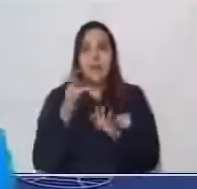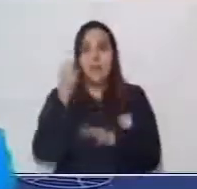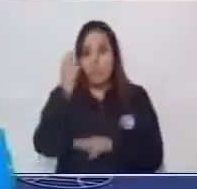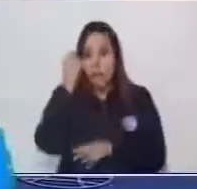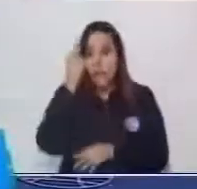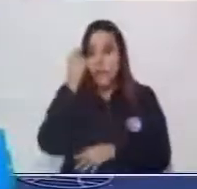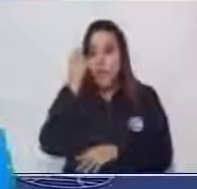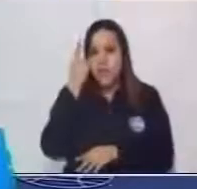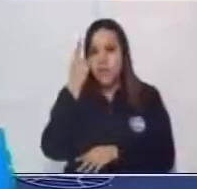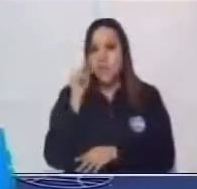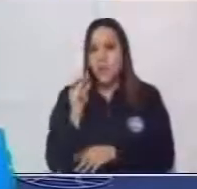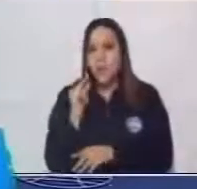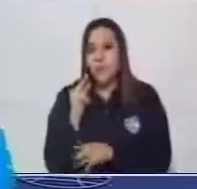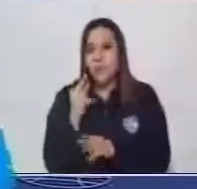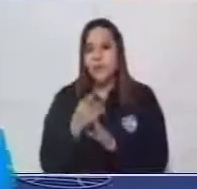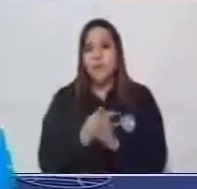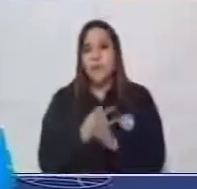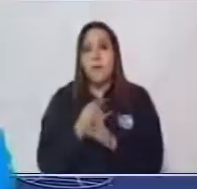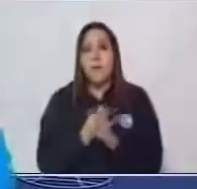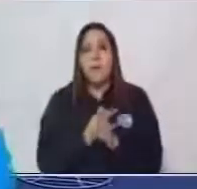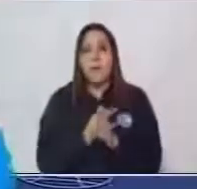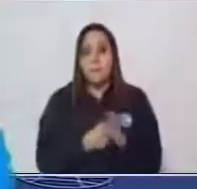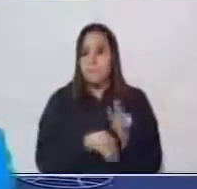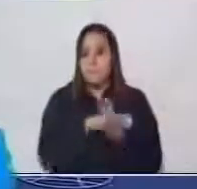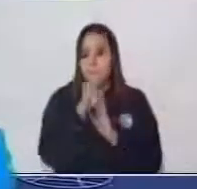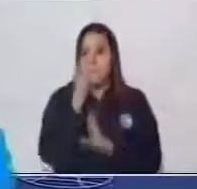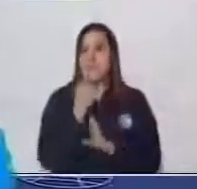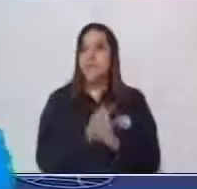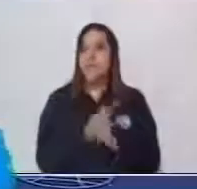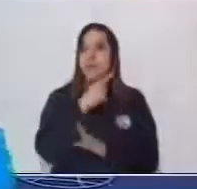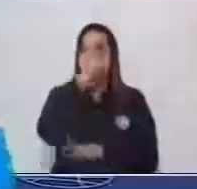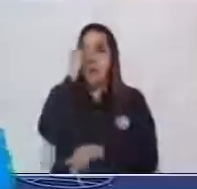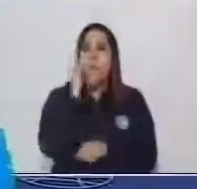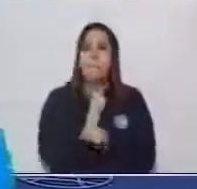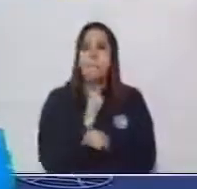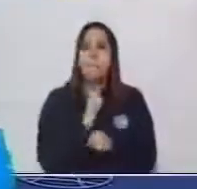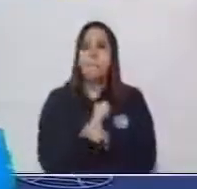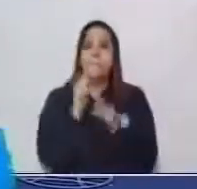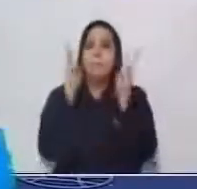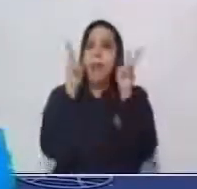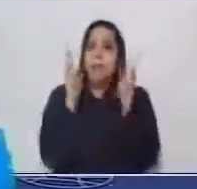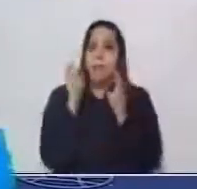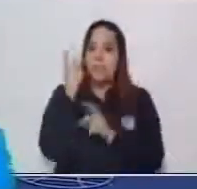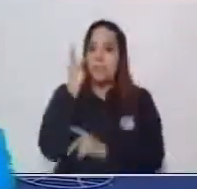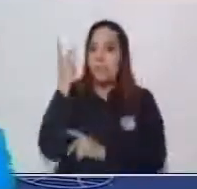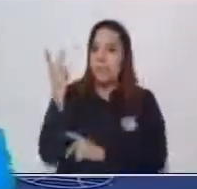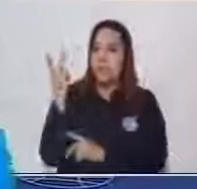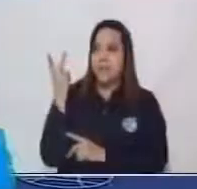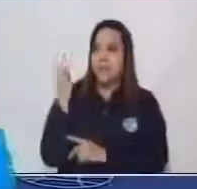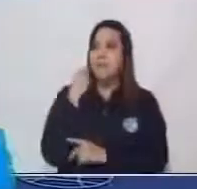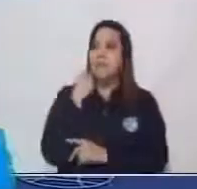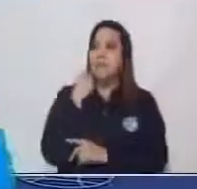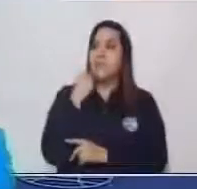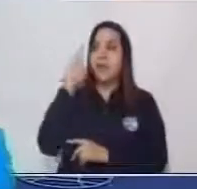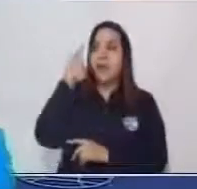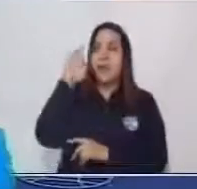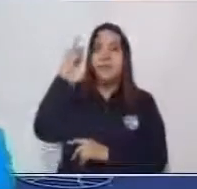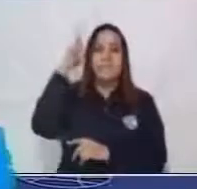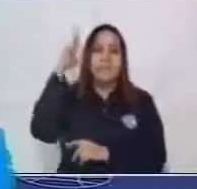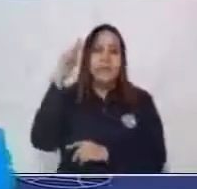más acerca del uso y su importancia, vamos a trabajar nuevamente en el texto. La extraña conducta de